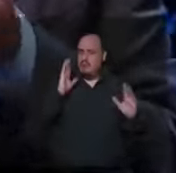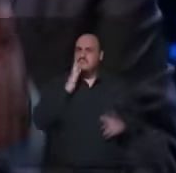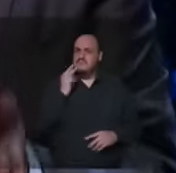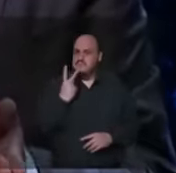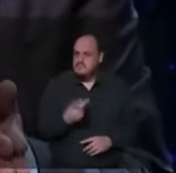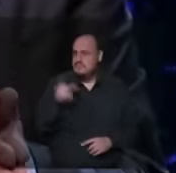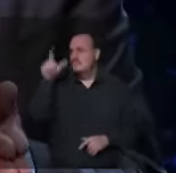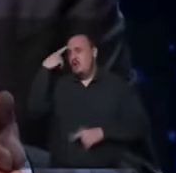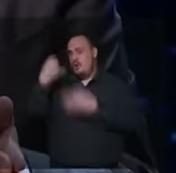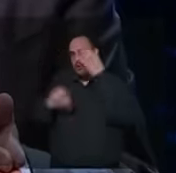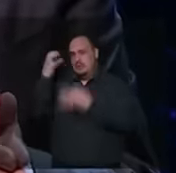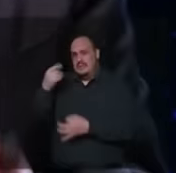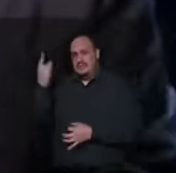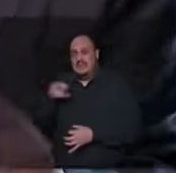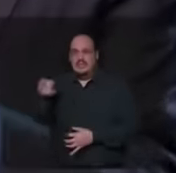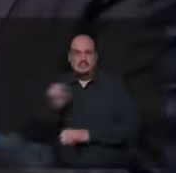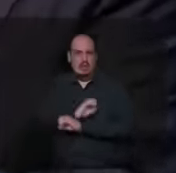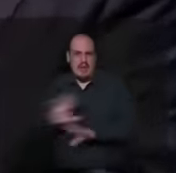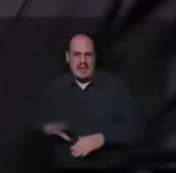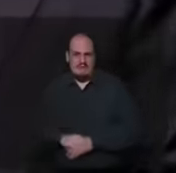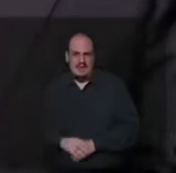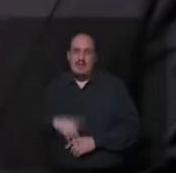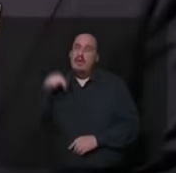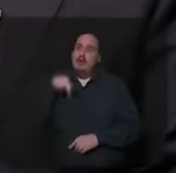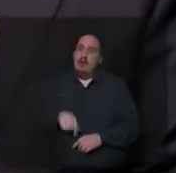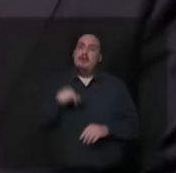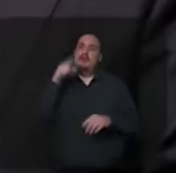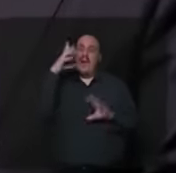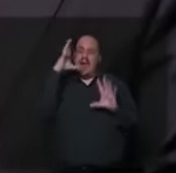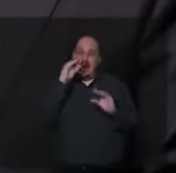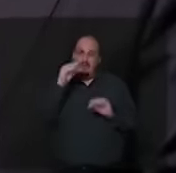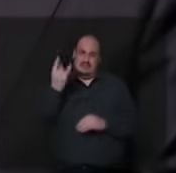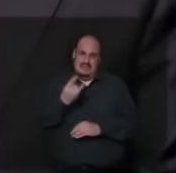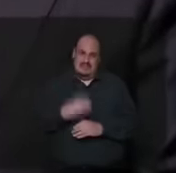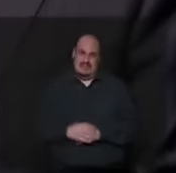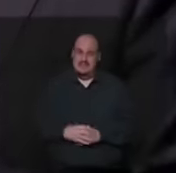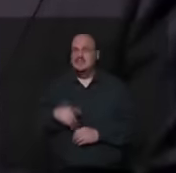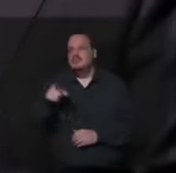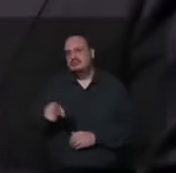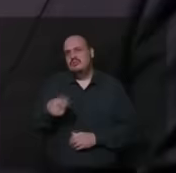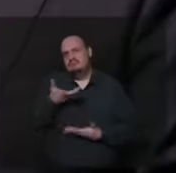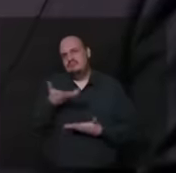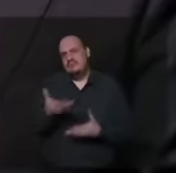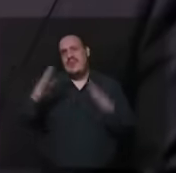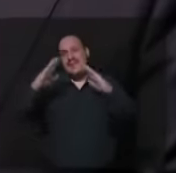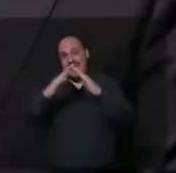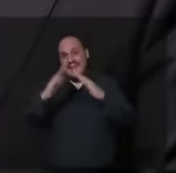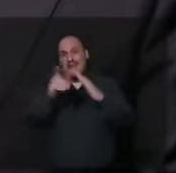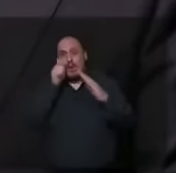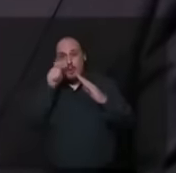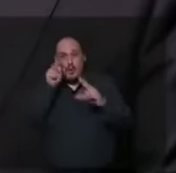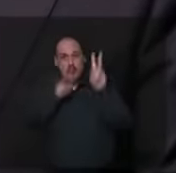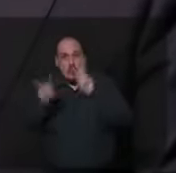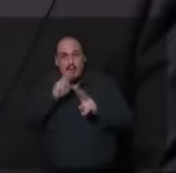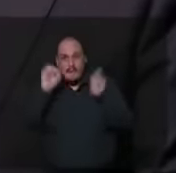y le mentiste a la justicia, lo cual es grave, o te contradecís esta noche. Yo los invito en casa a poner en Google lo que dice Milei